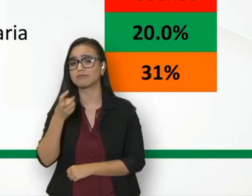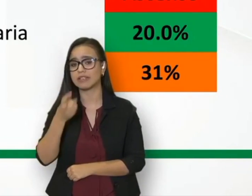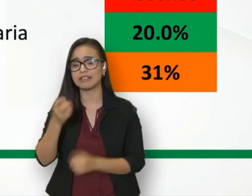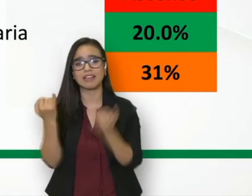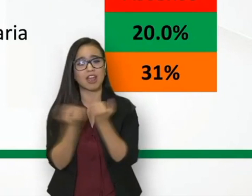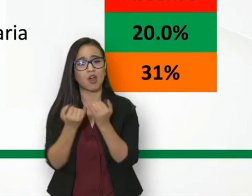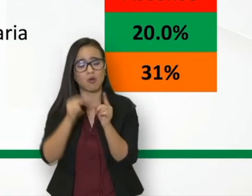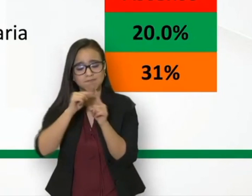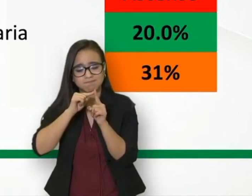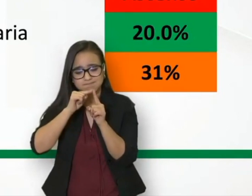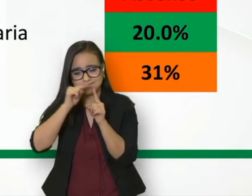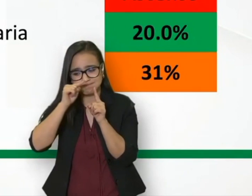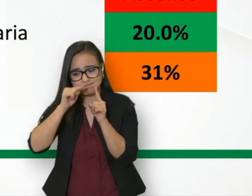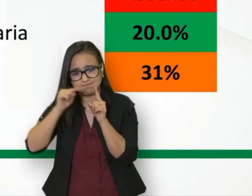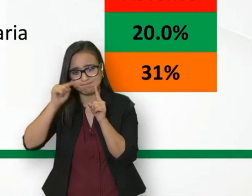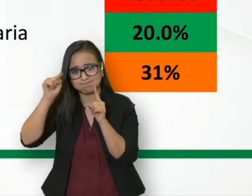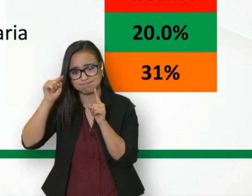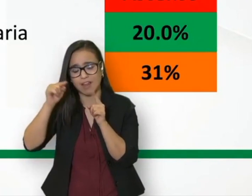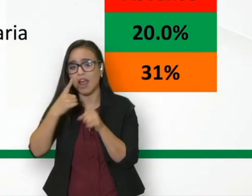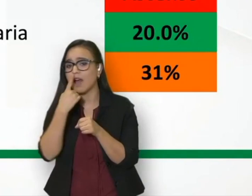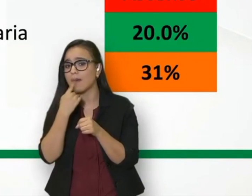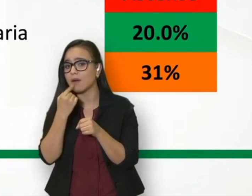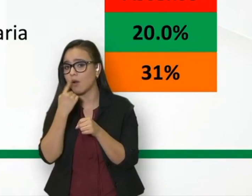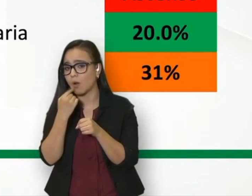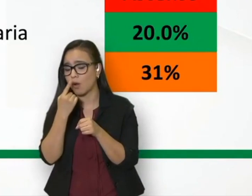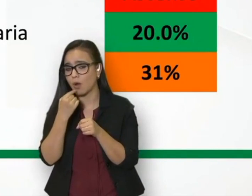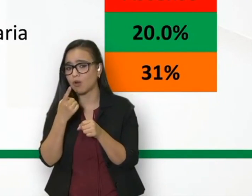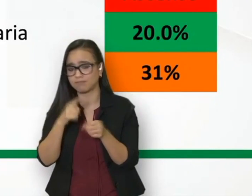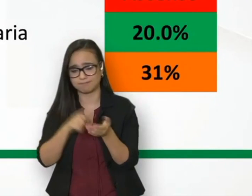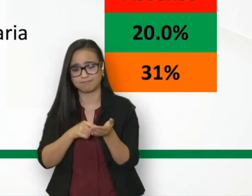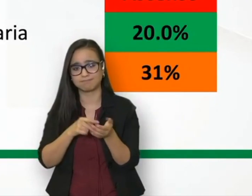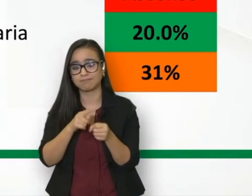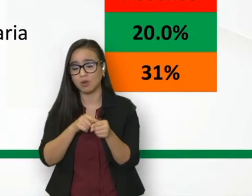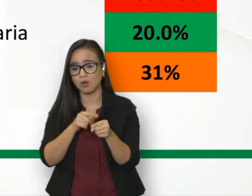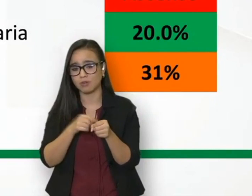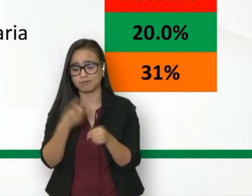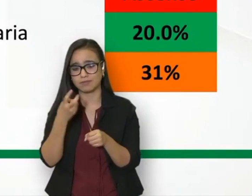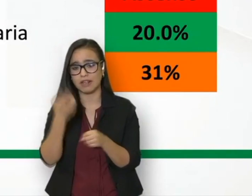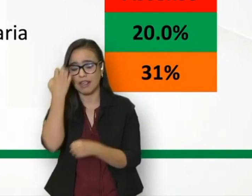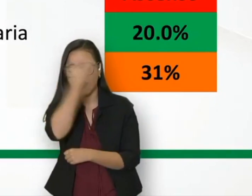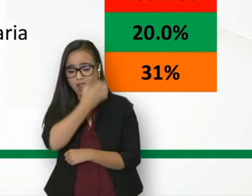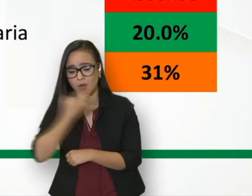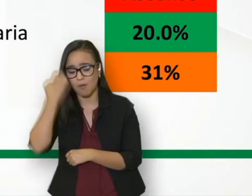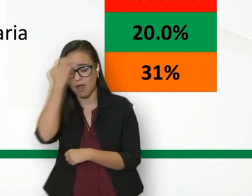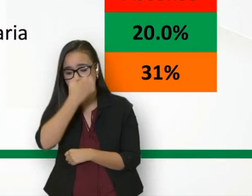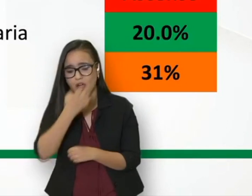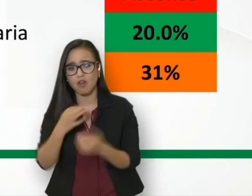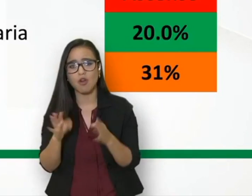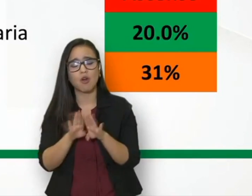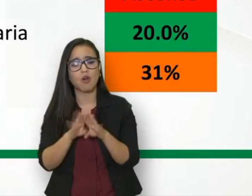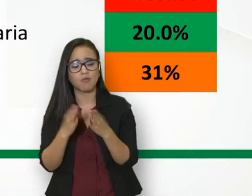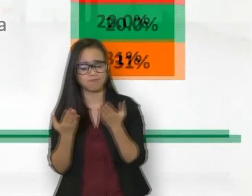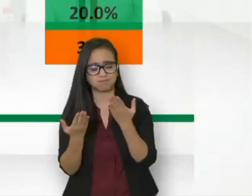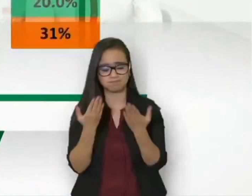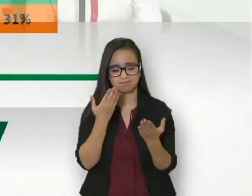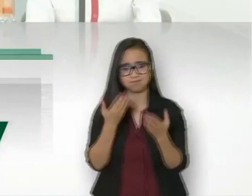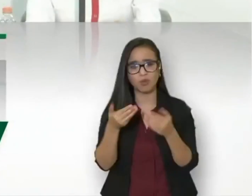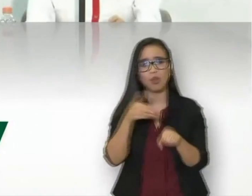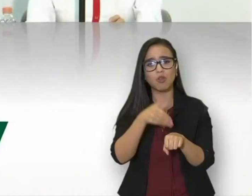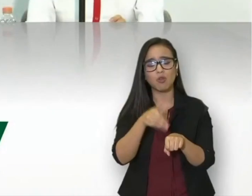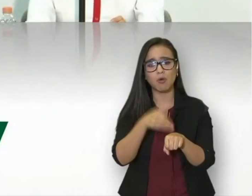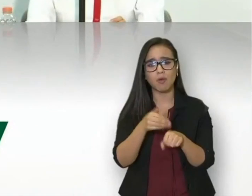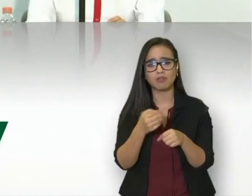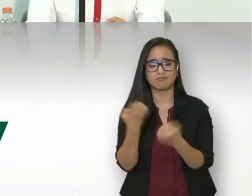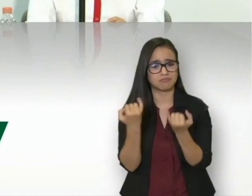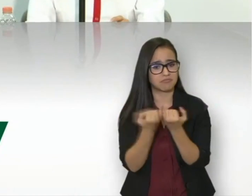también marcado en rojo en ese sentido la funcionaria declaró que las autoridades sanitarias del estado concuerdan con los datos